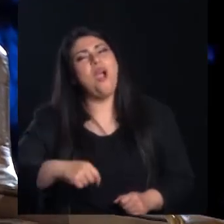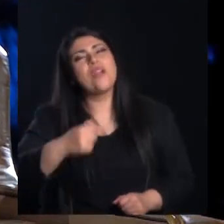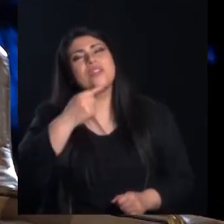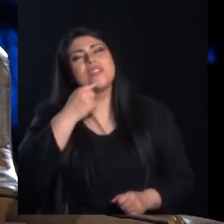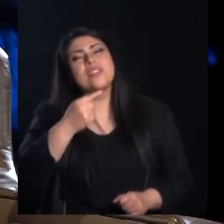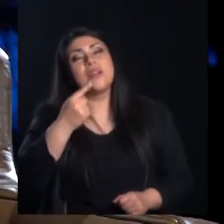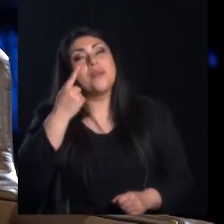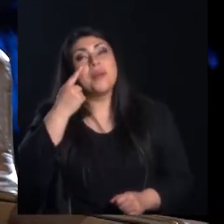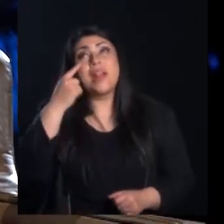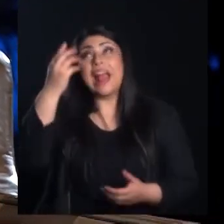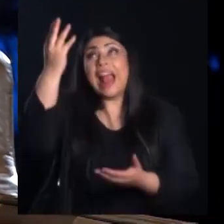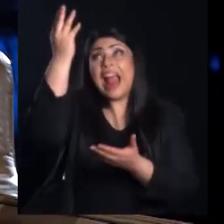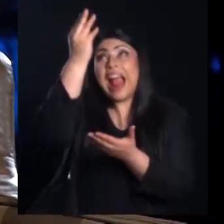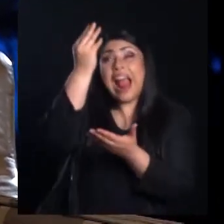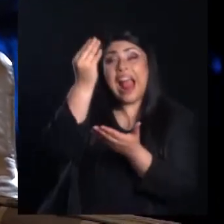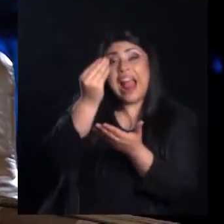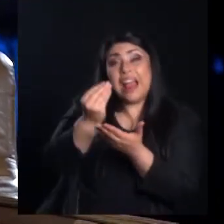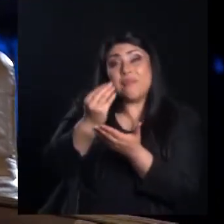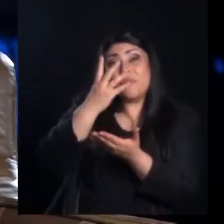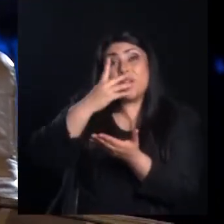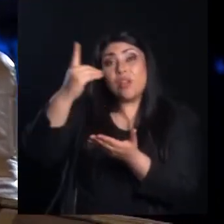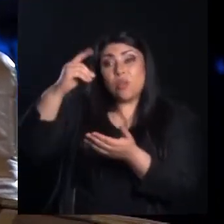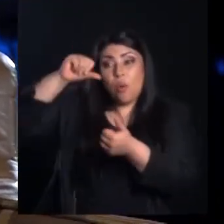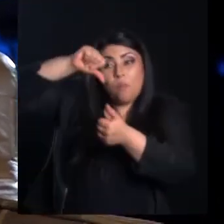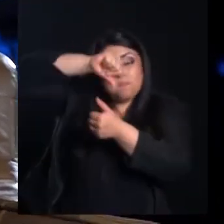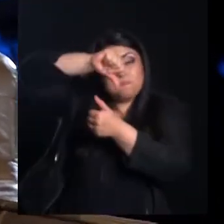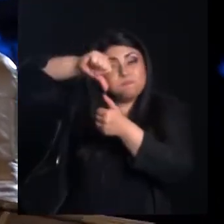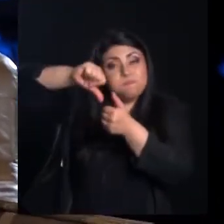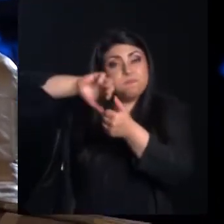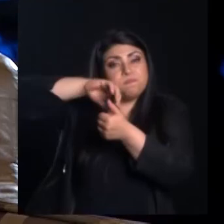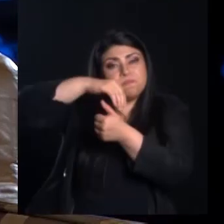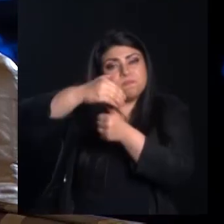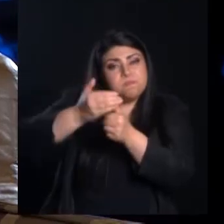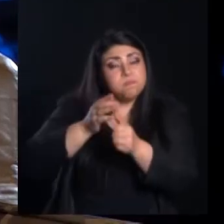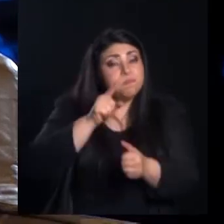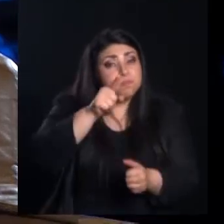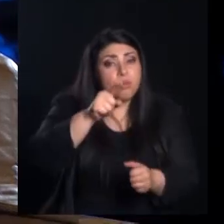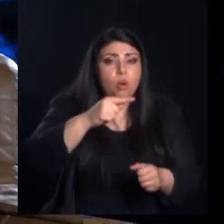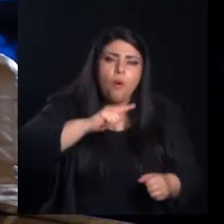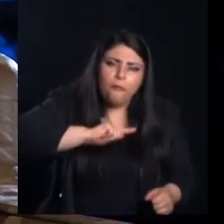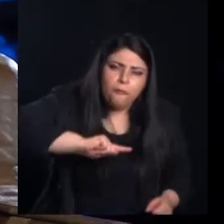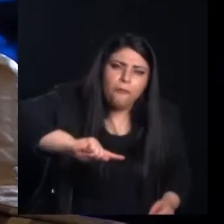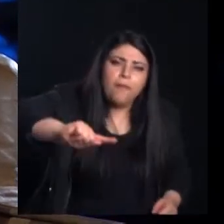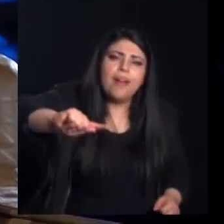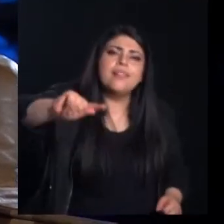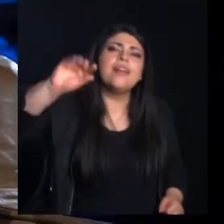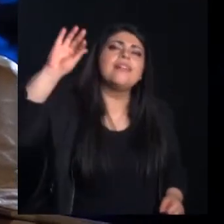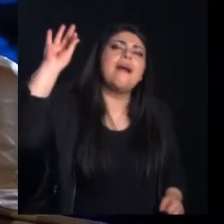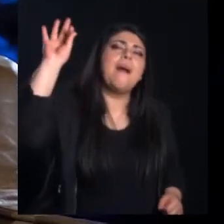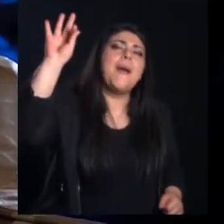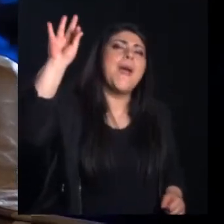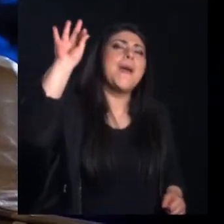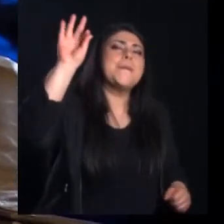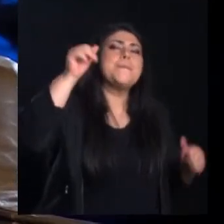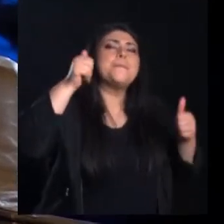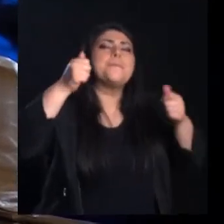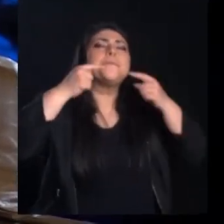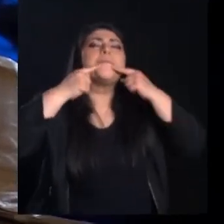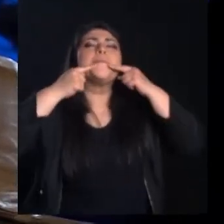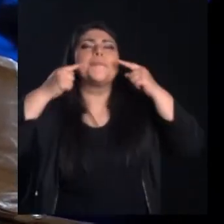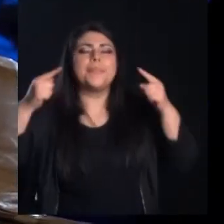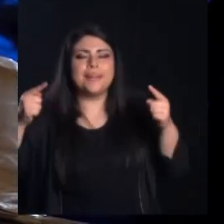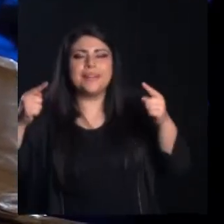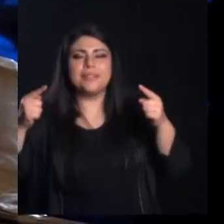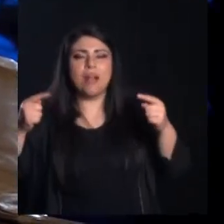ti y te ha ungido para que vayas y predique las buenas nuevas para que